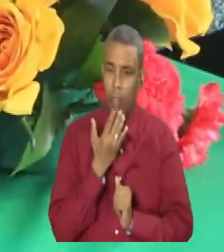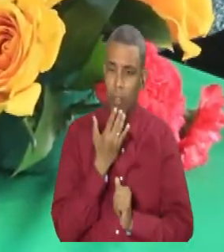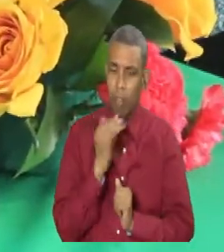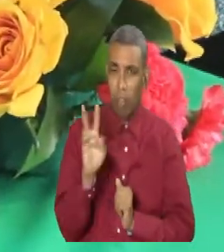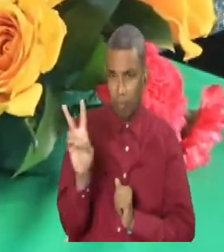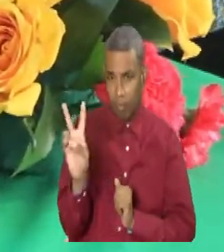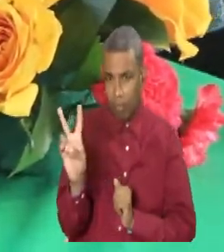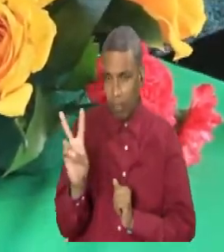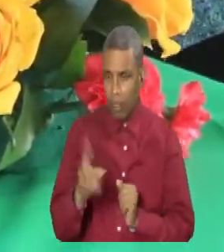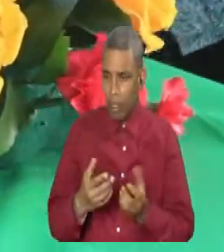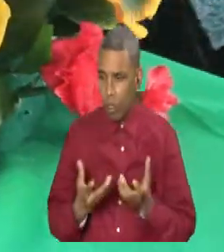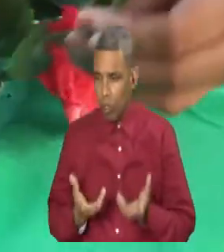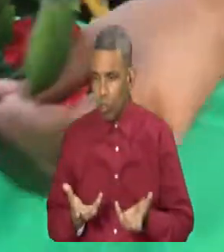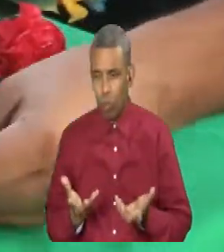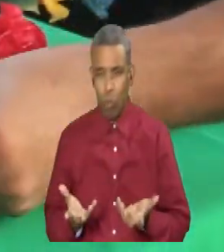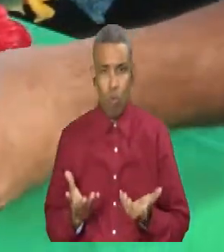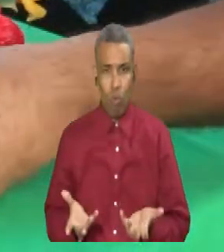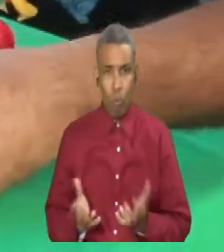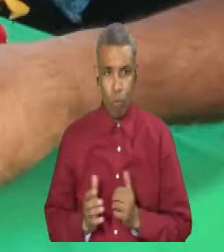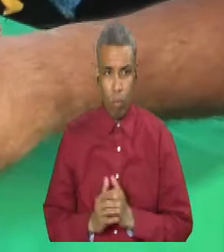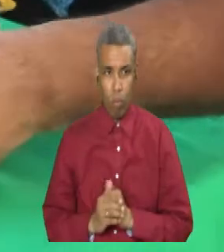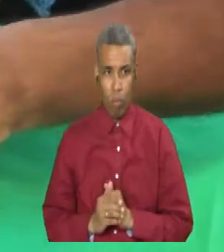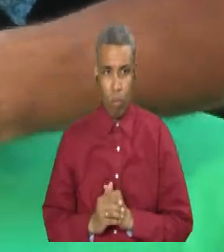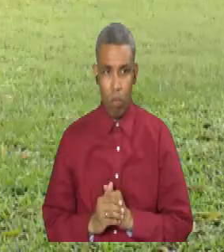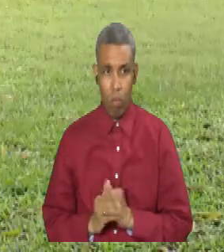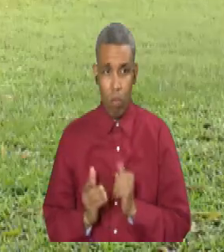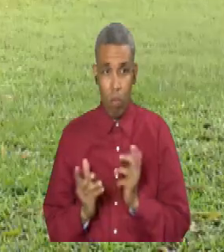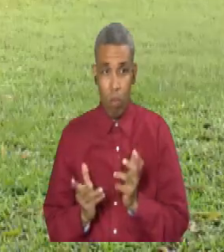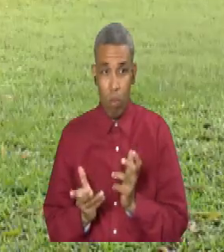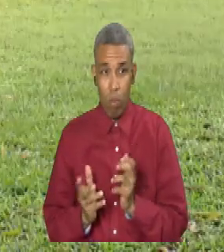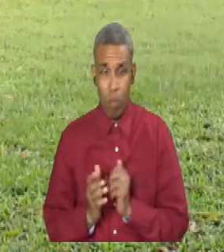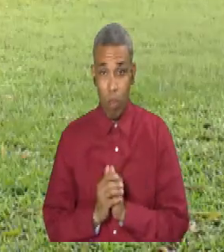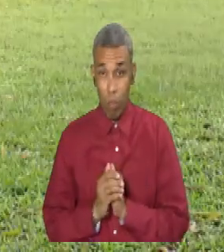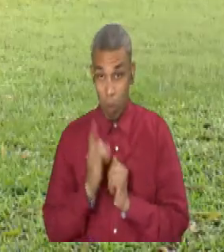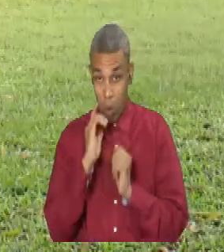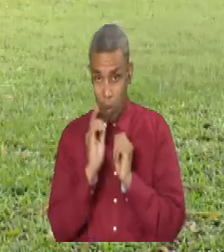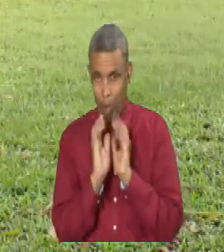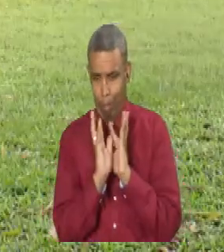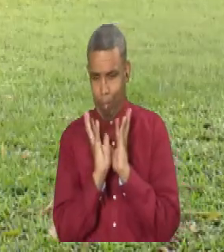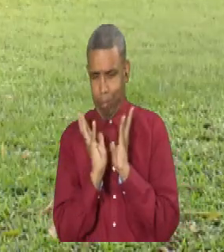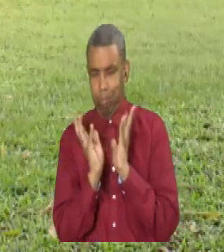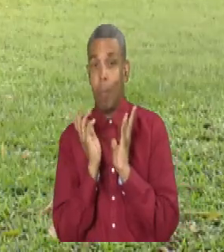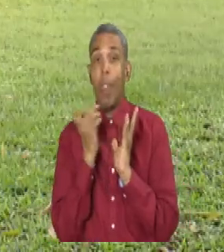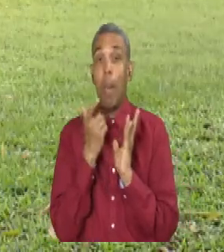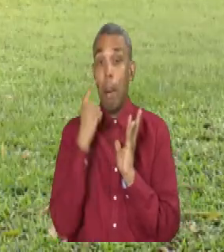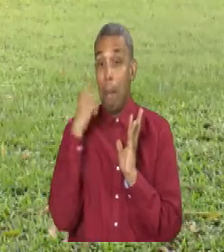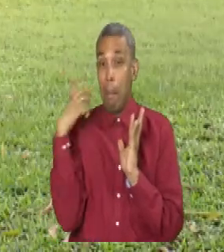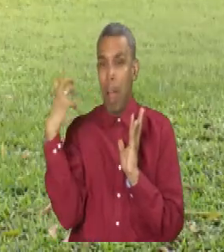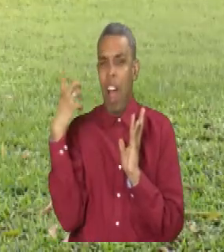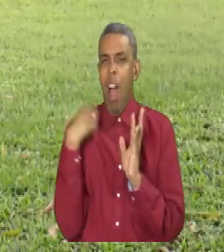lo decimos, que quede más metida en el oasis, de tal manera que la flor resalte, ¿no?